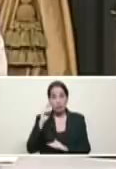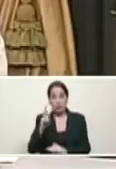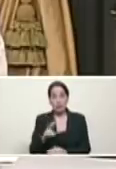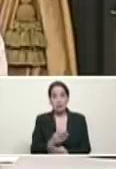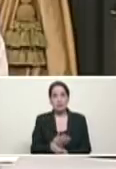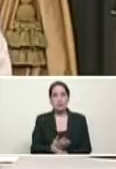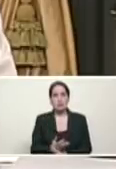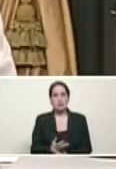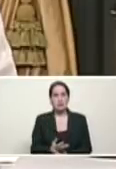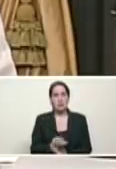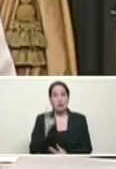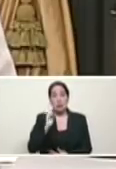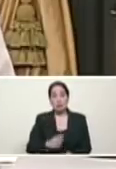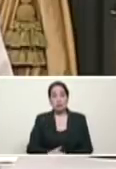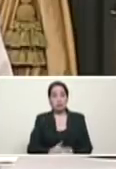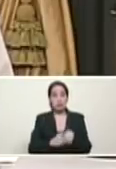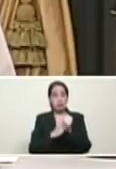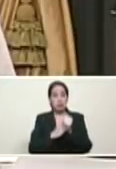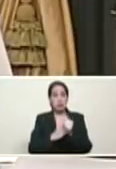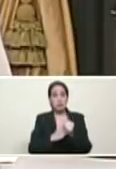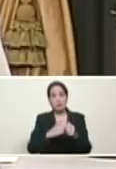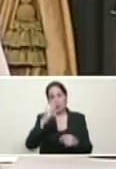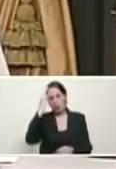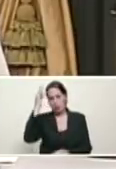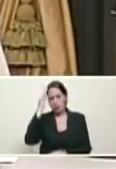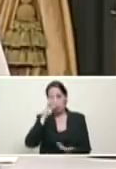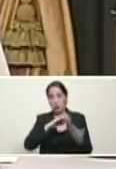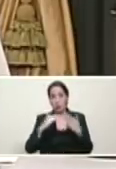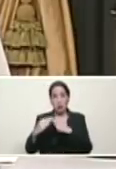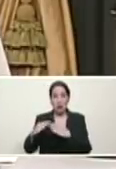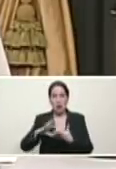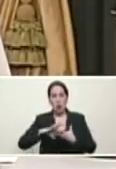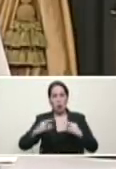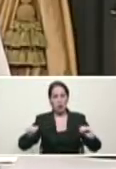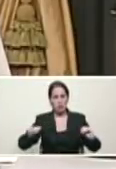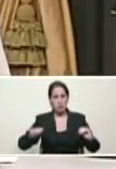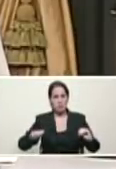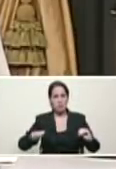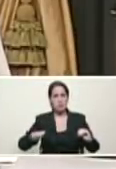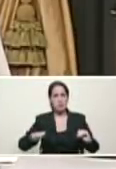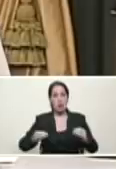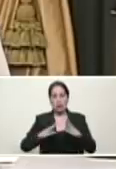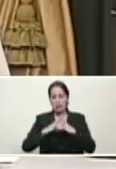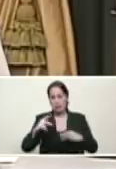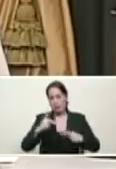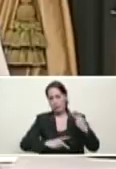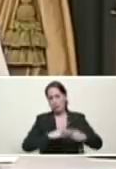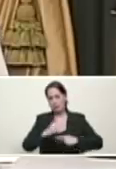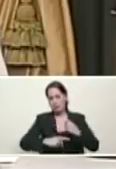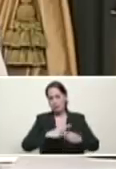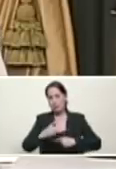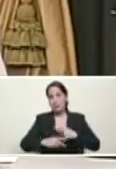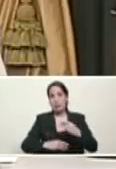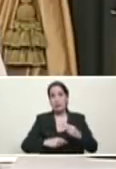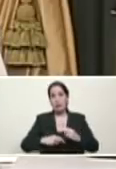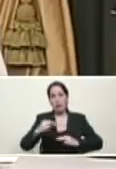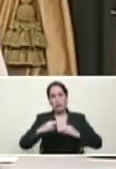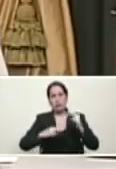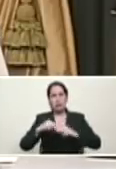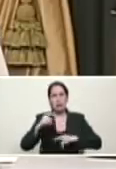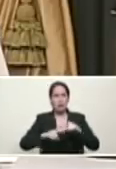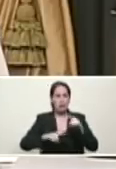miles de líderes, lideresas de consejos comunales, de los CLAS que trabajan, construyen todos los días están